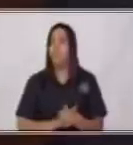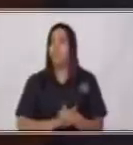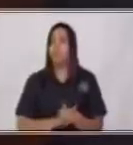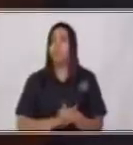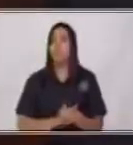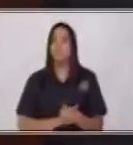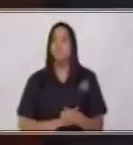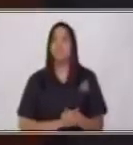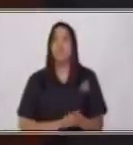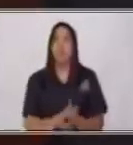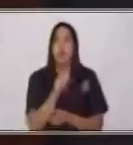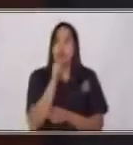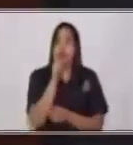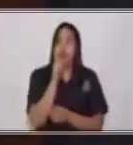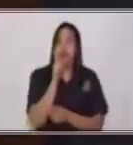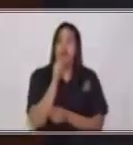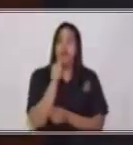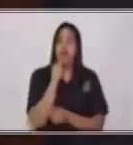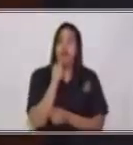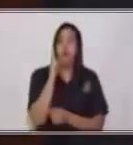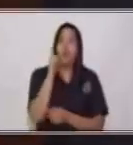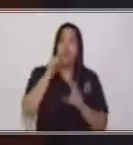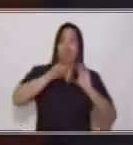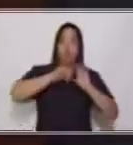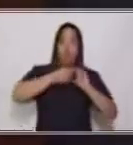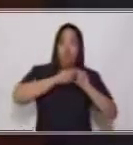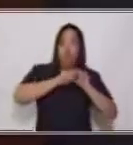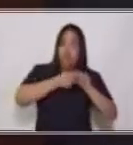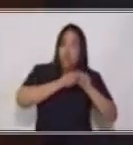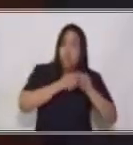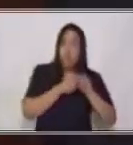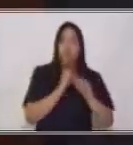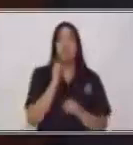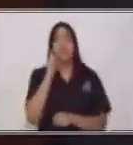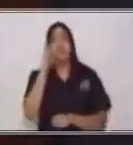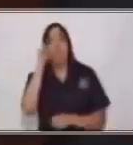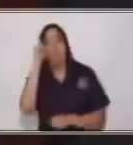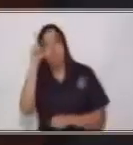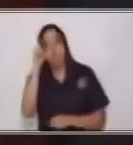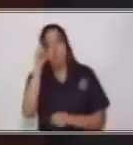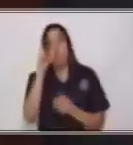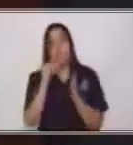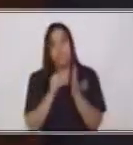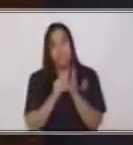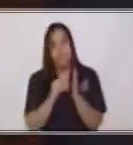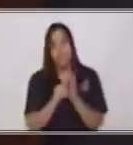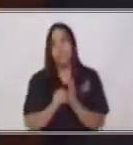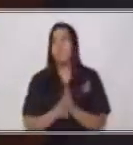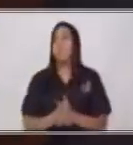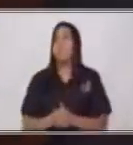Dice, un sacapuntas, un quetzal.